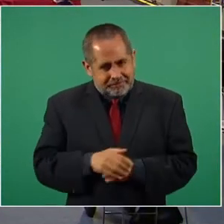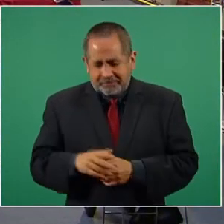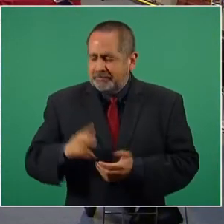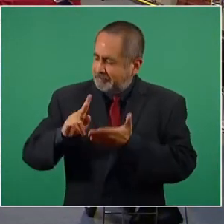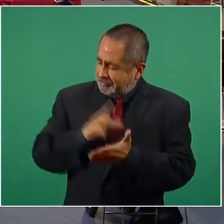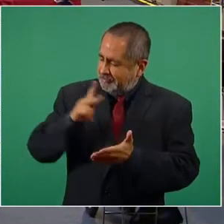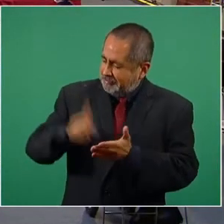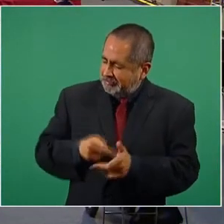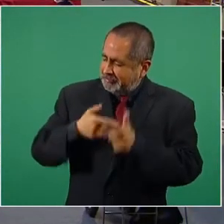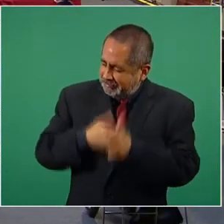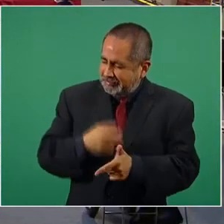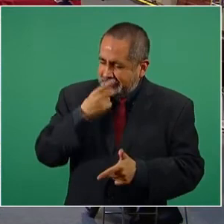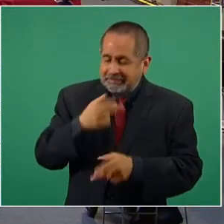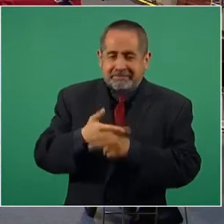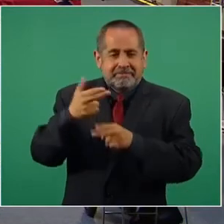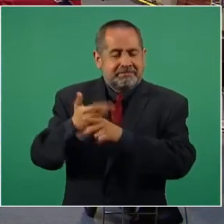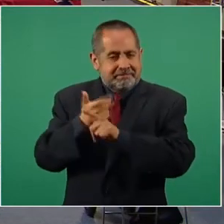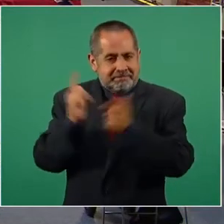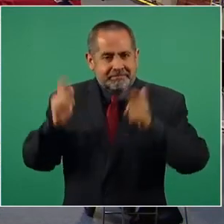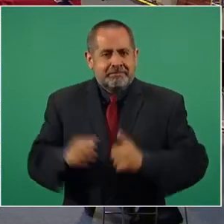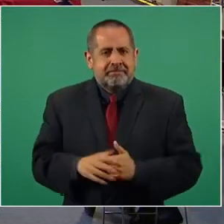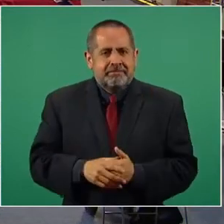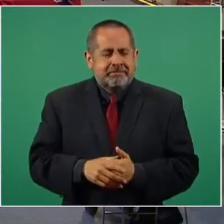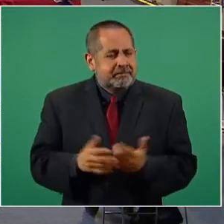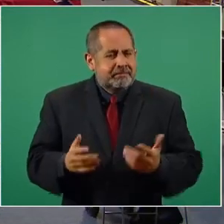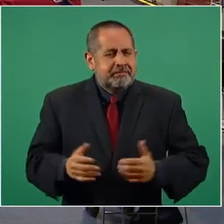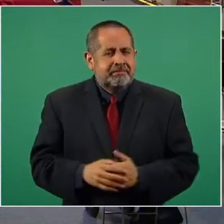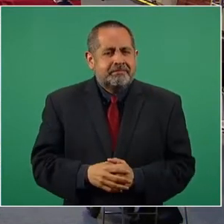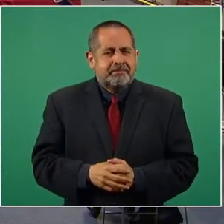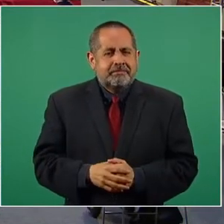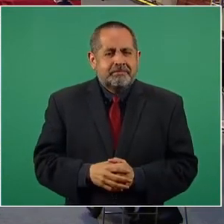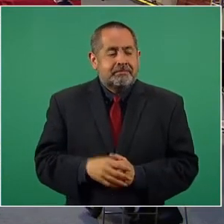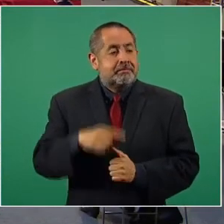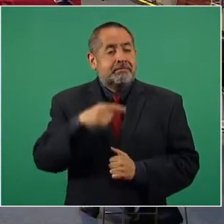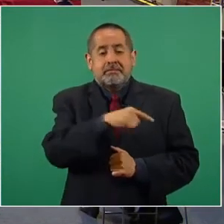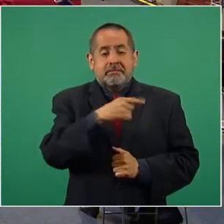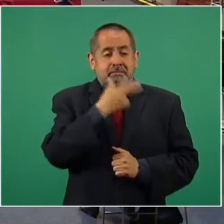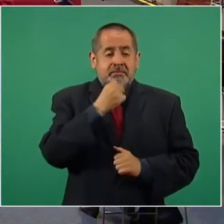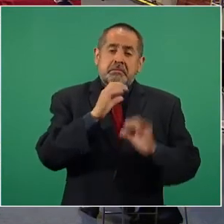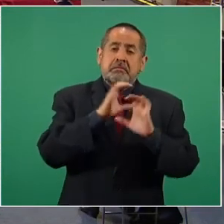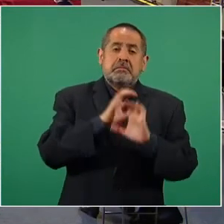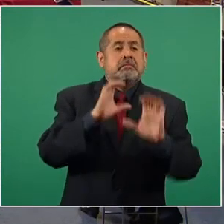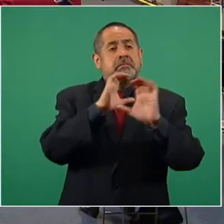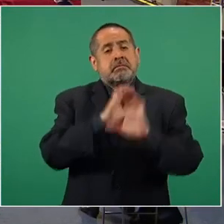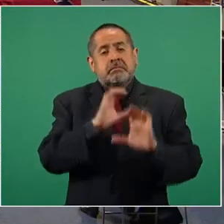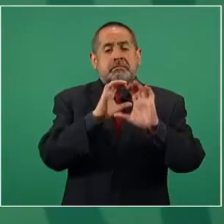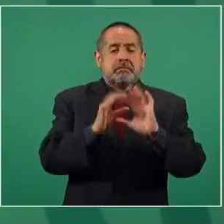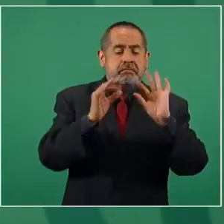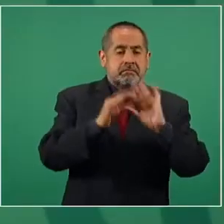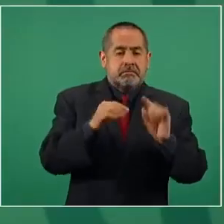seguir diciendo, que porque cantó,